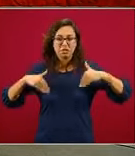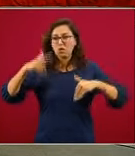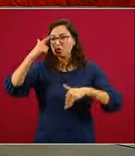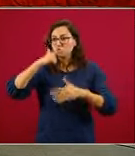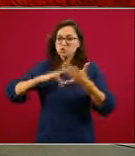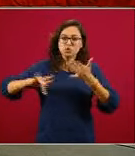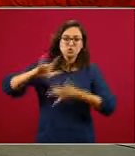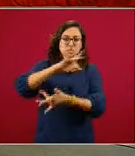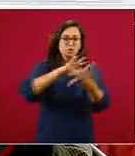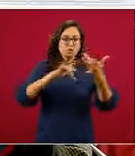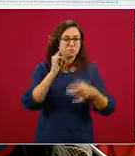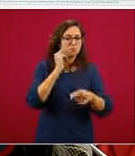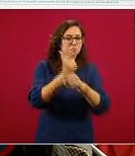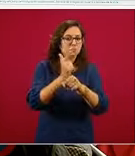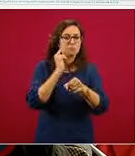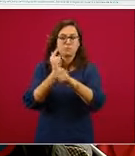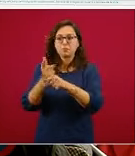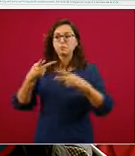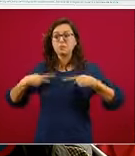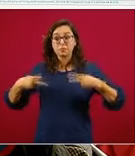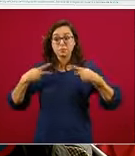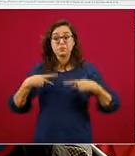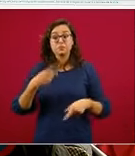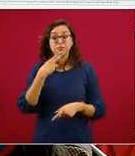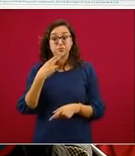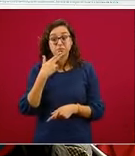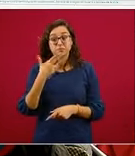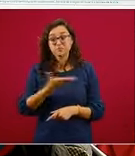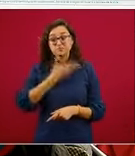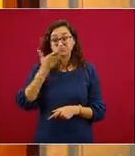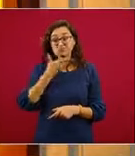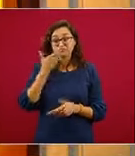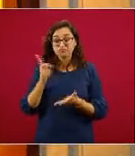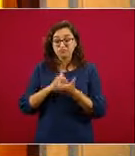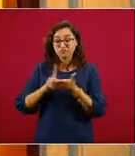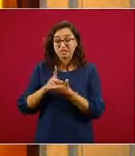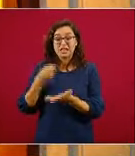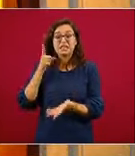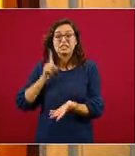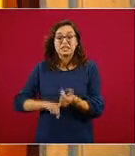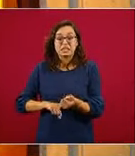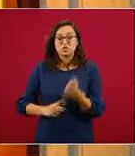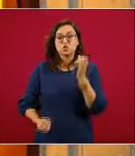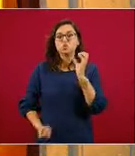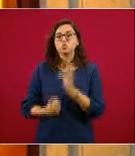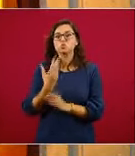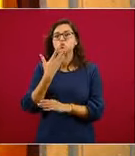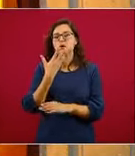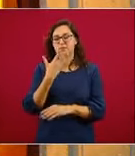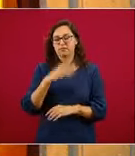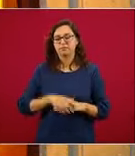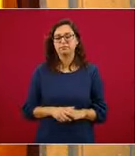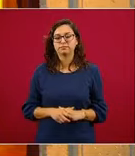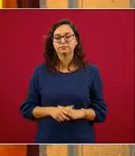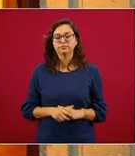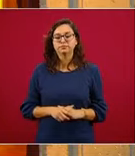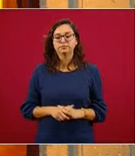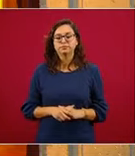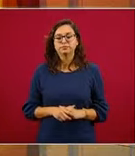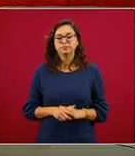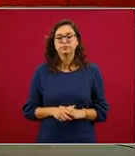nocturno, sustancias que están consumiendo las personas jóvenes que podrían tener algún contenido de nuevas sustancias psicoactivas.